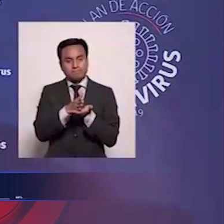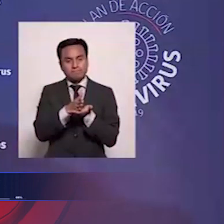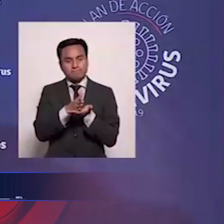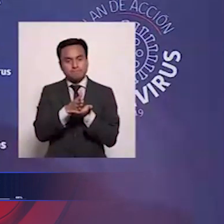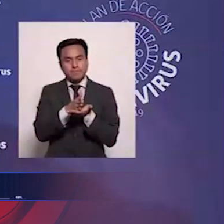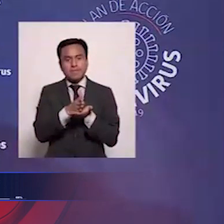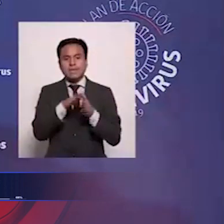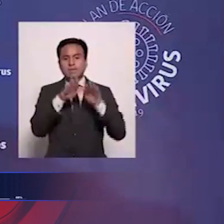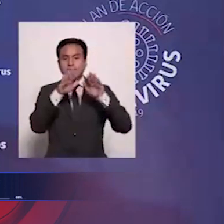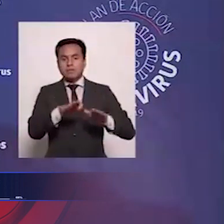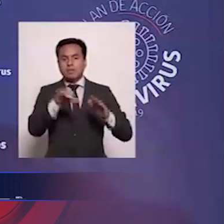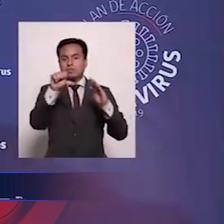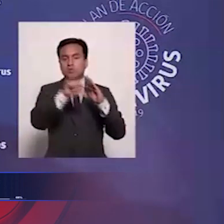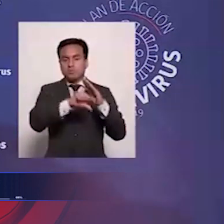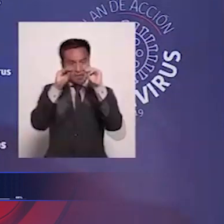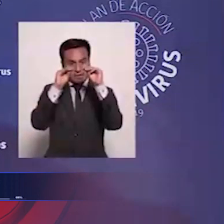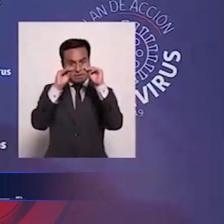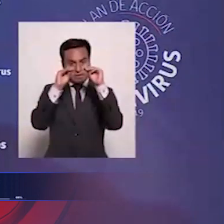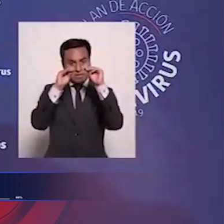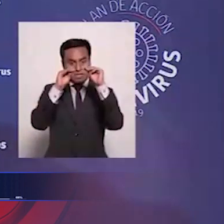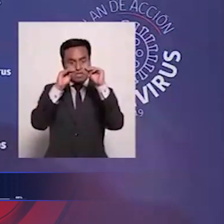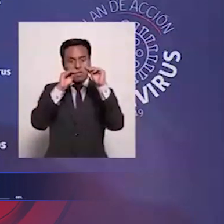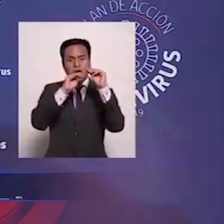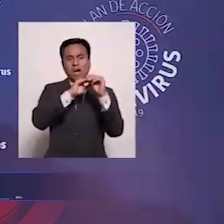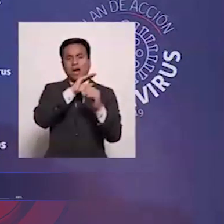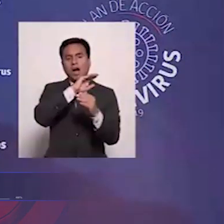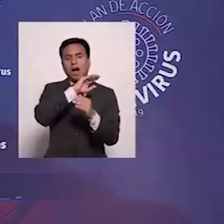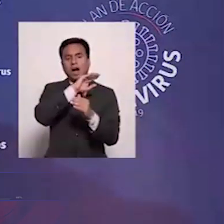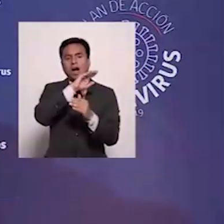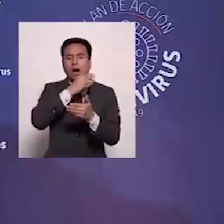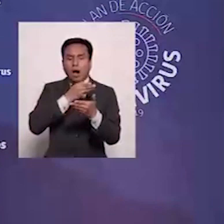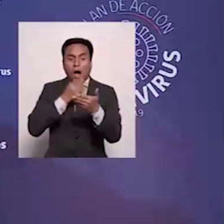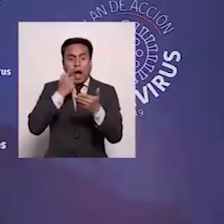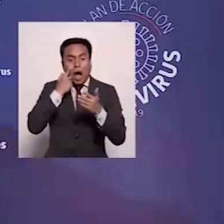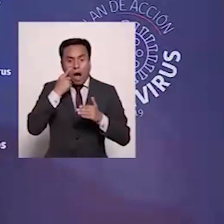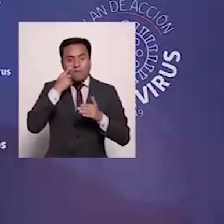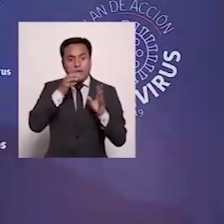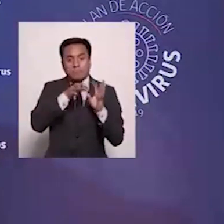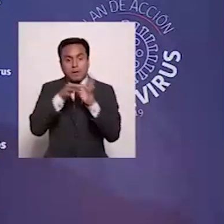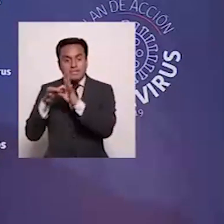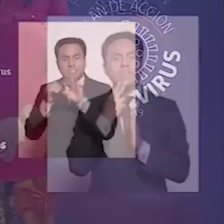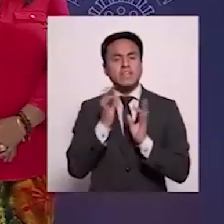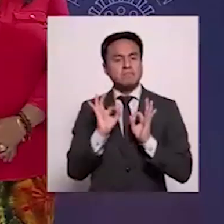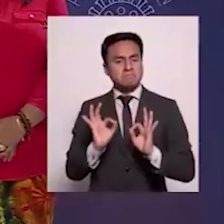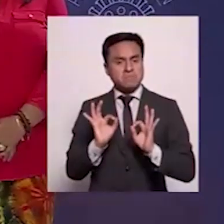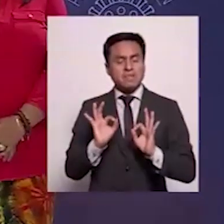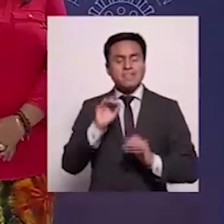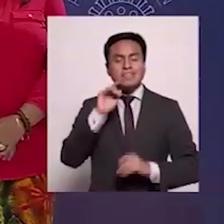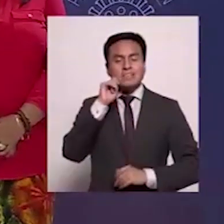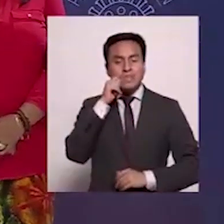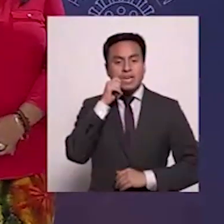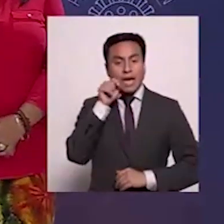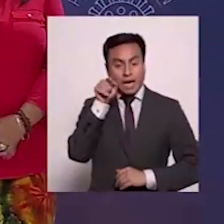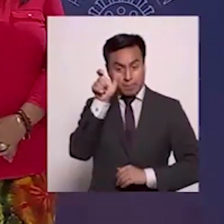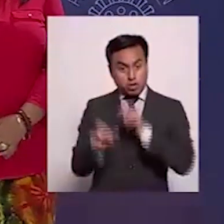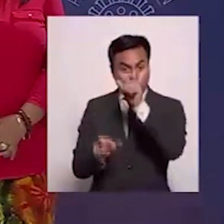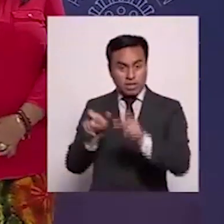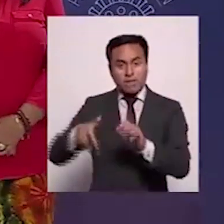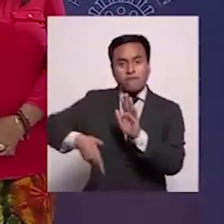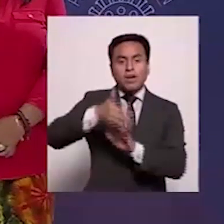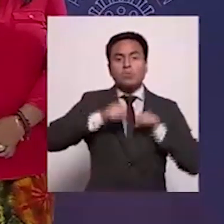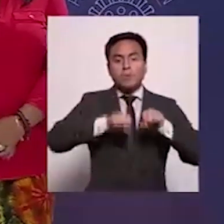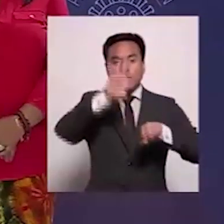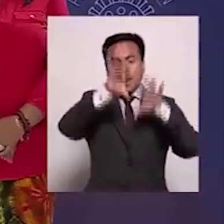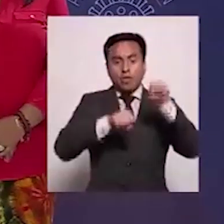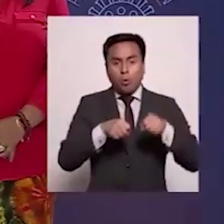permanecer en sus domicilios por un plazo renovable de 7 días esto quiere decir que van a poder ir al